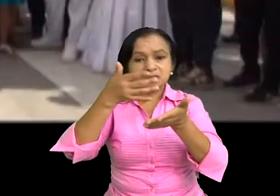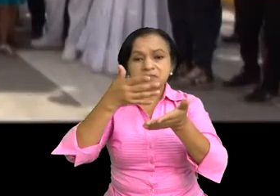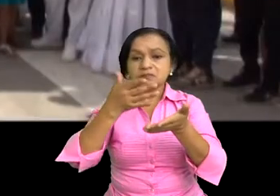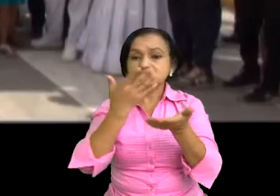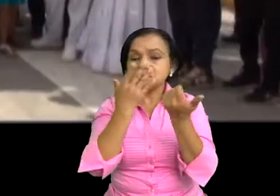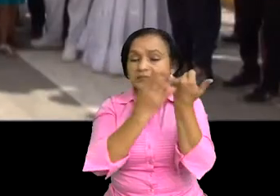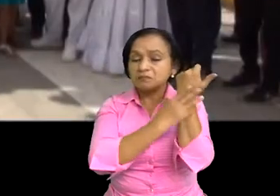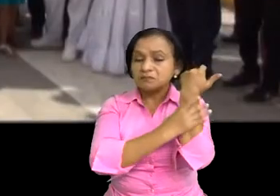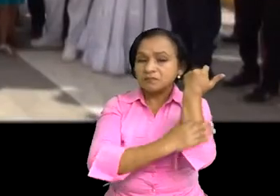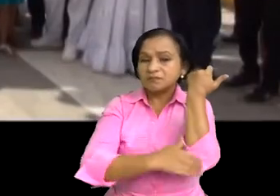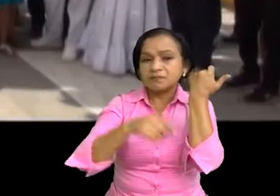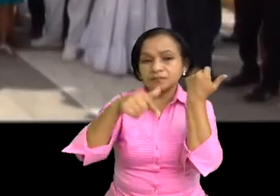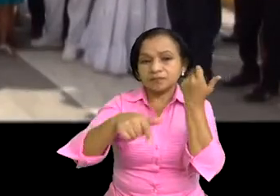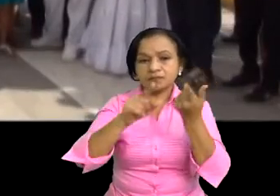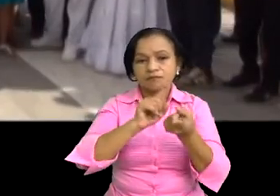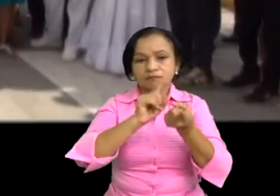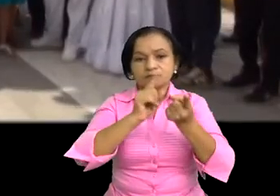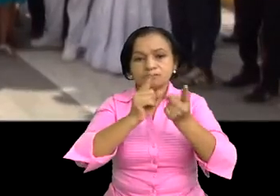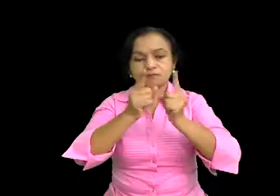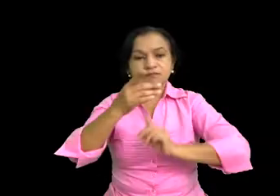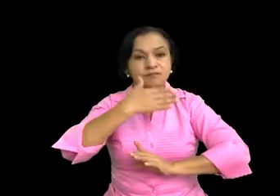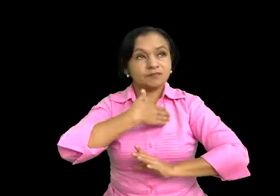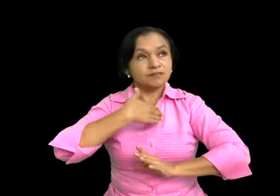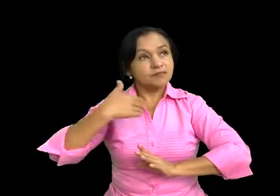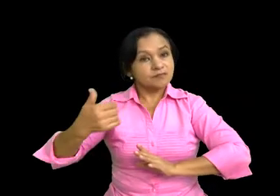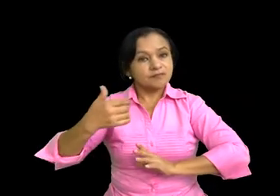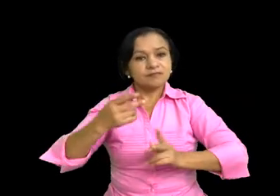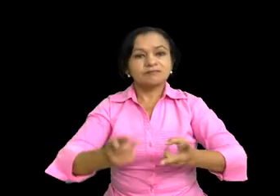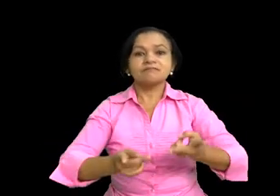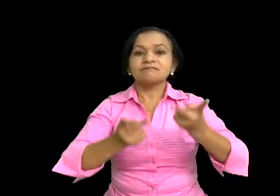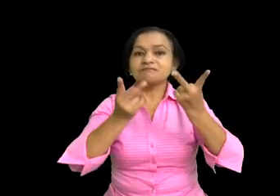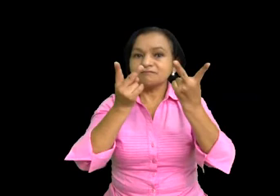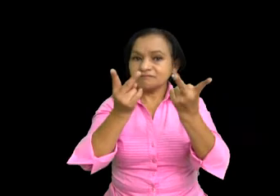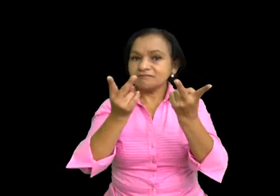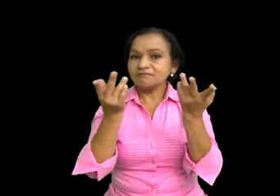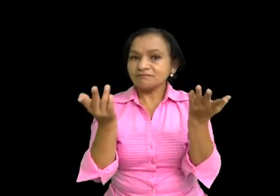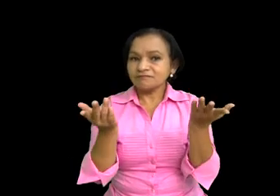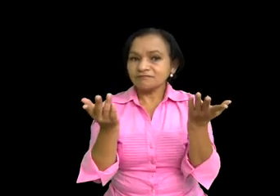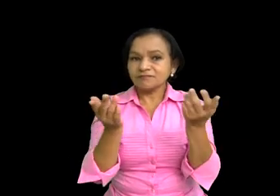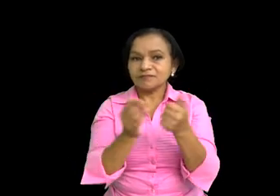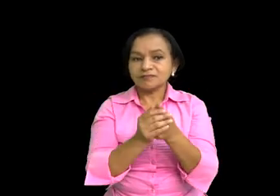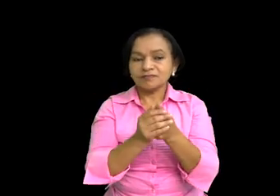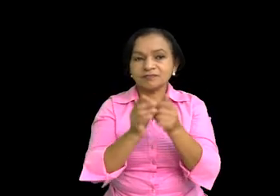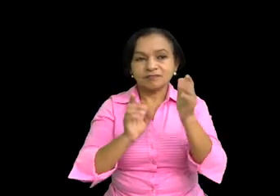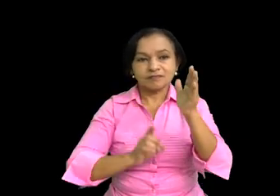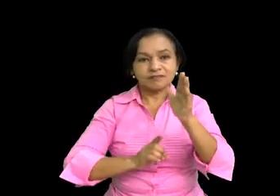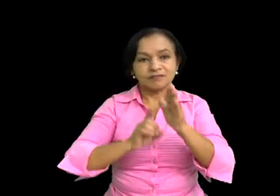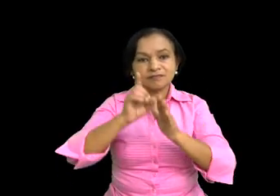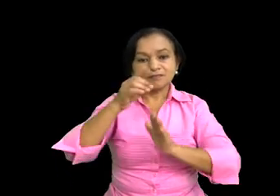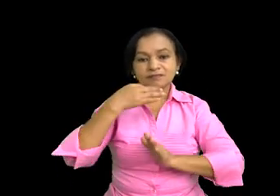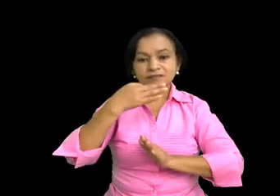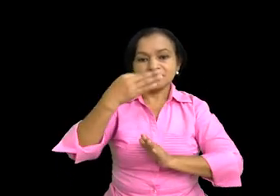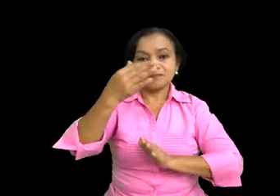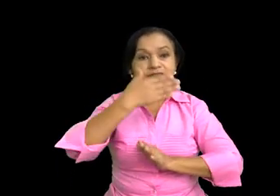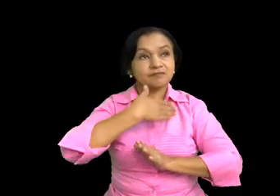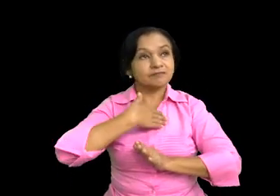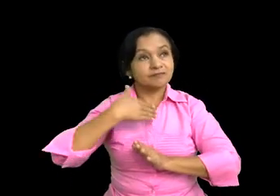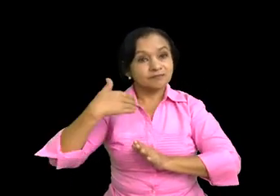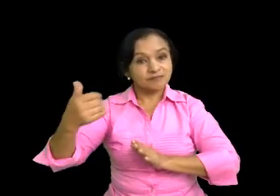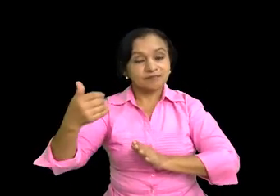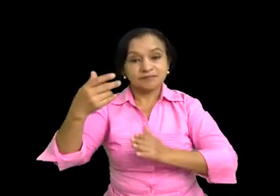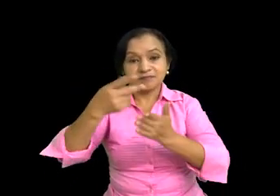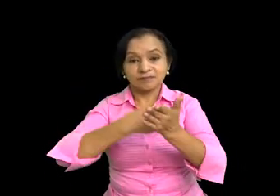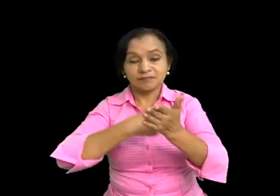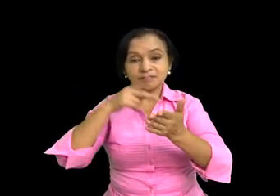ya ha comenzado su proceso de mejoramiento, de calidad de vida y de avances hacia un futuro mejor. El